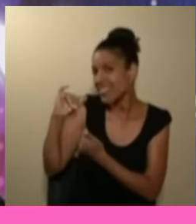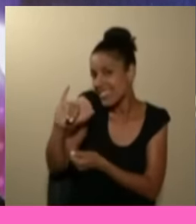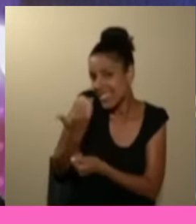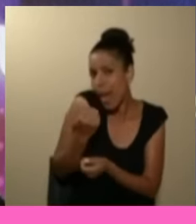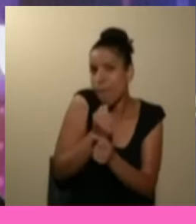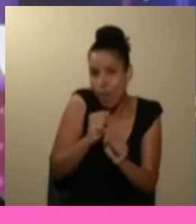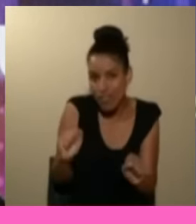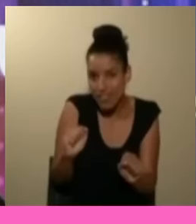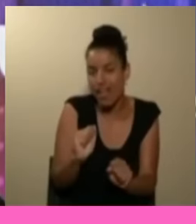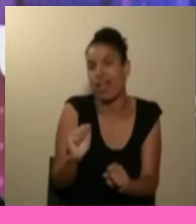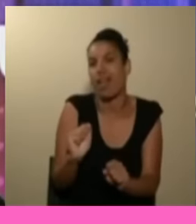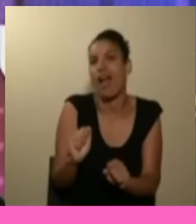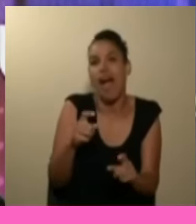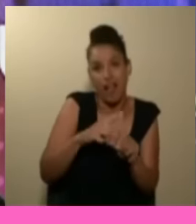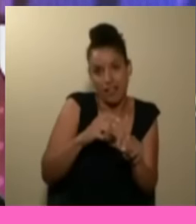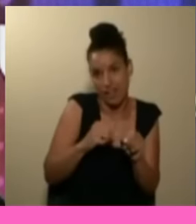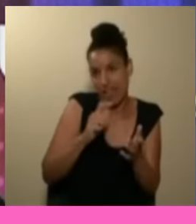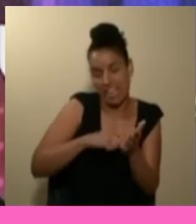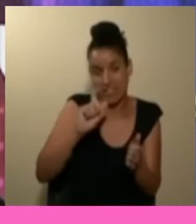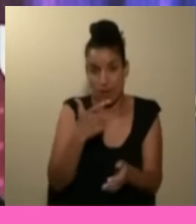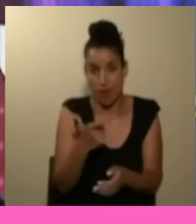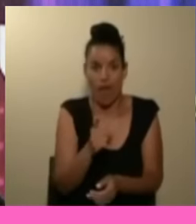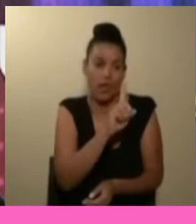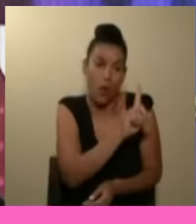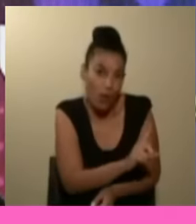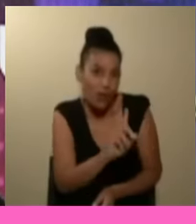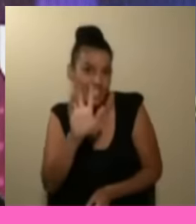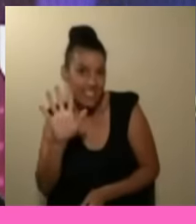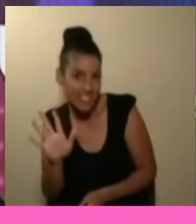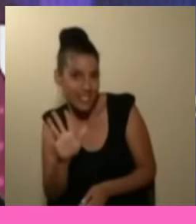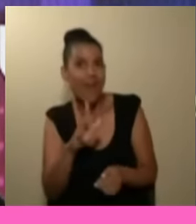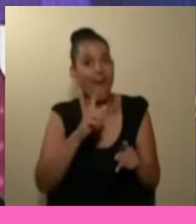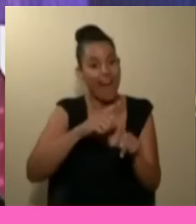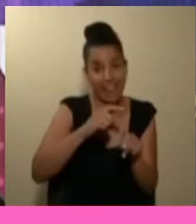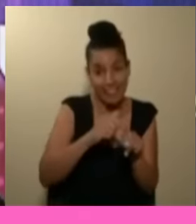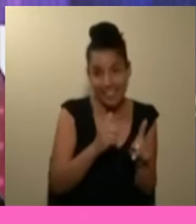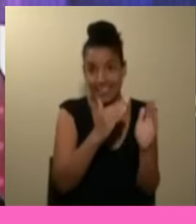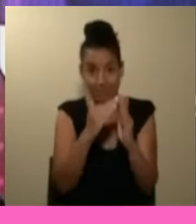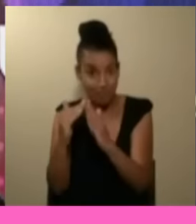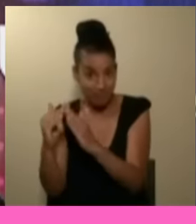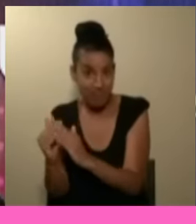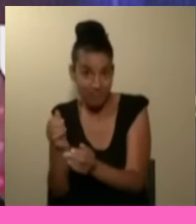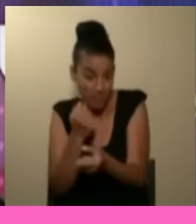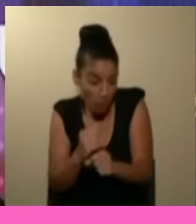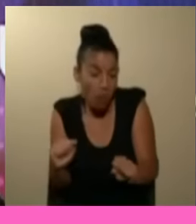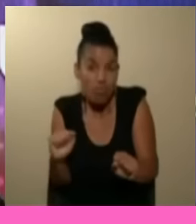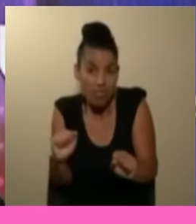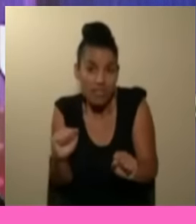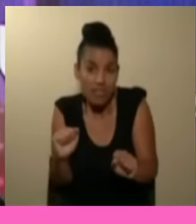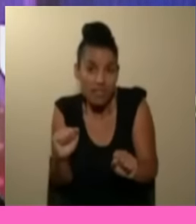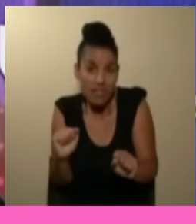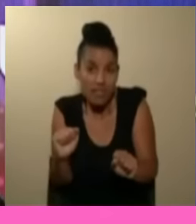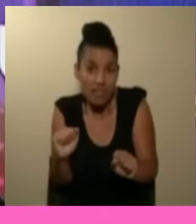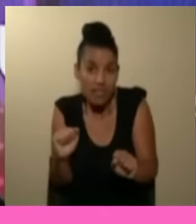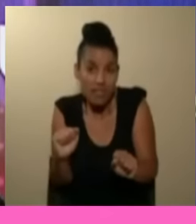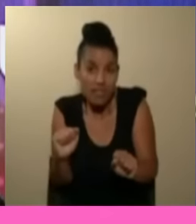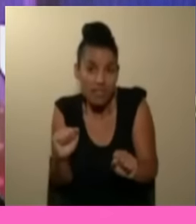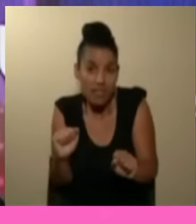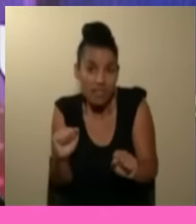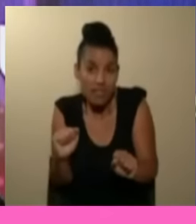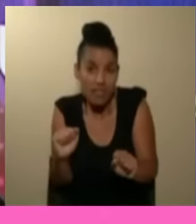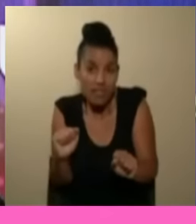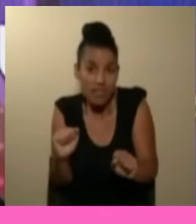sin garantía. Se decía, bueno, van a venir los jóvenes del interior que no puedan poner garantía y tendrán la